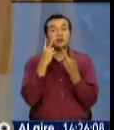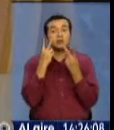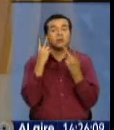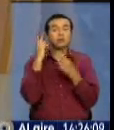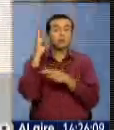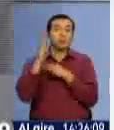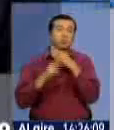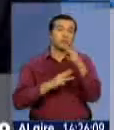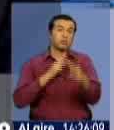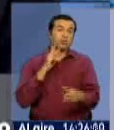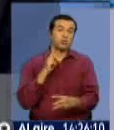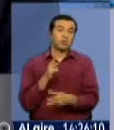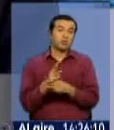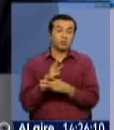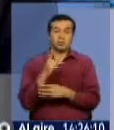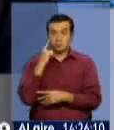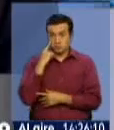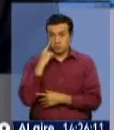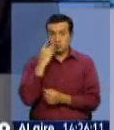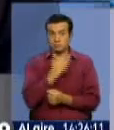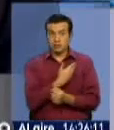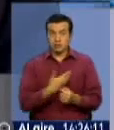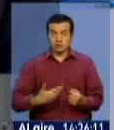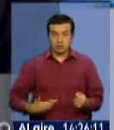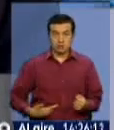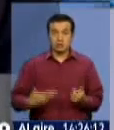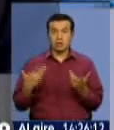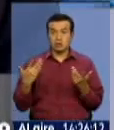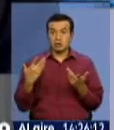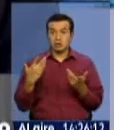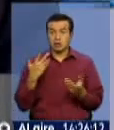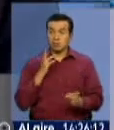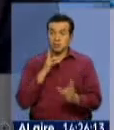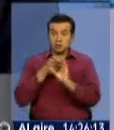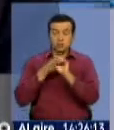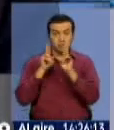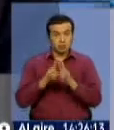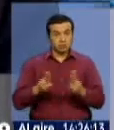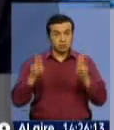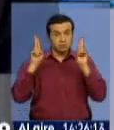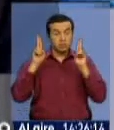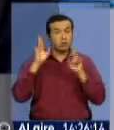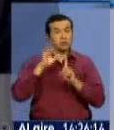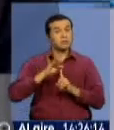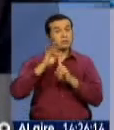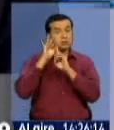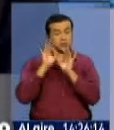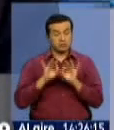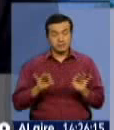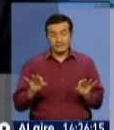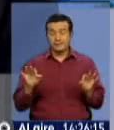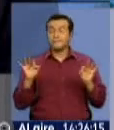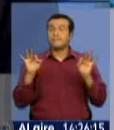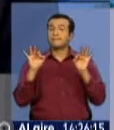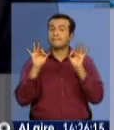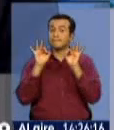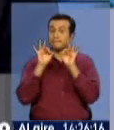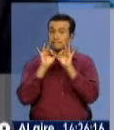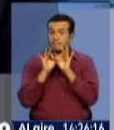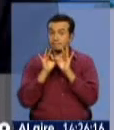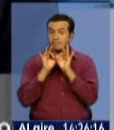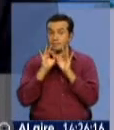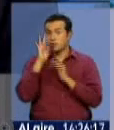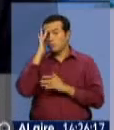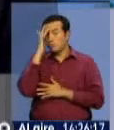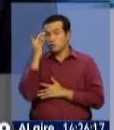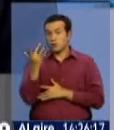nivel mundial. La presencia de nuestro presidente de Naciones Unidas tiene especial importancia